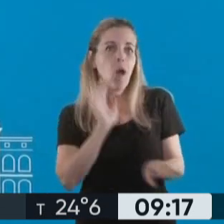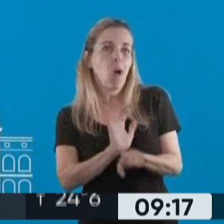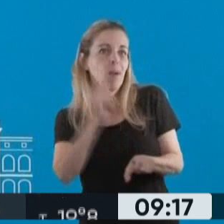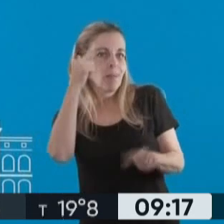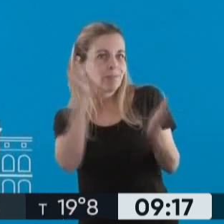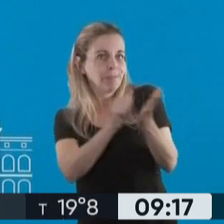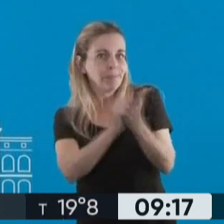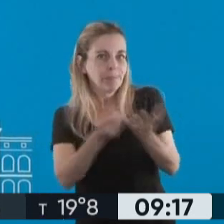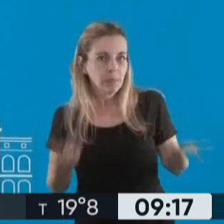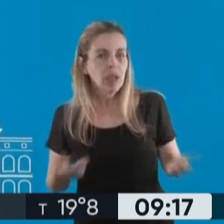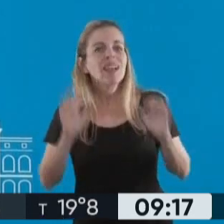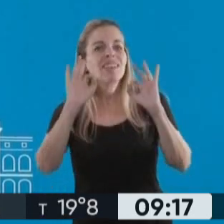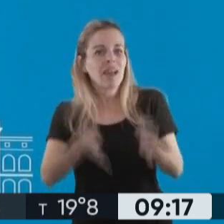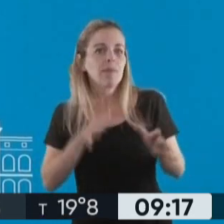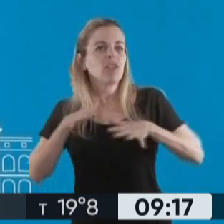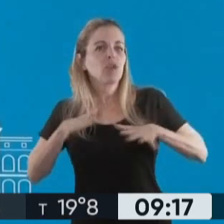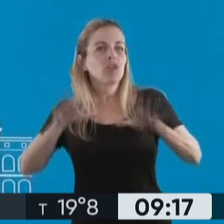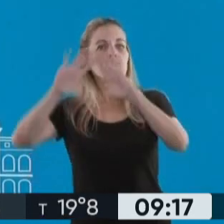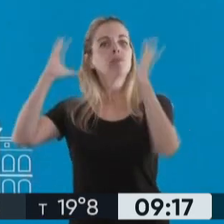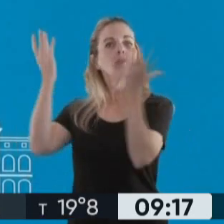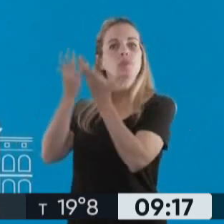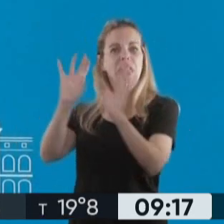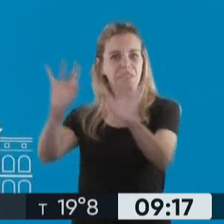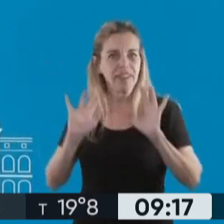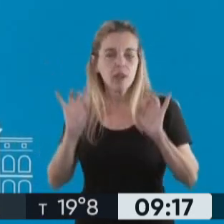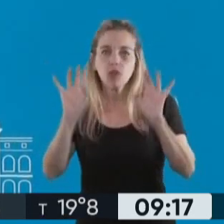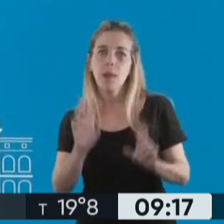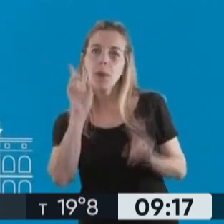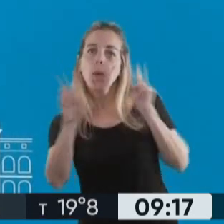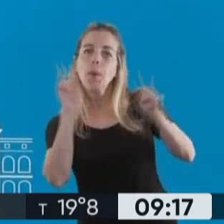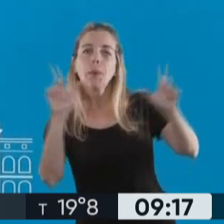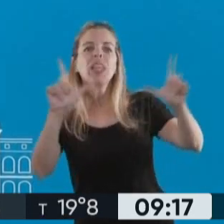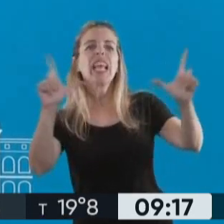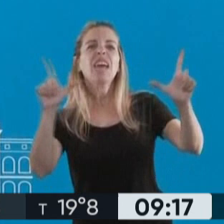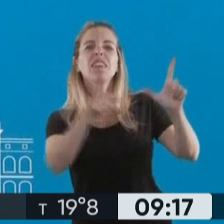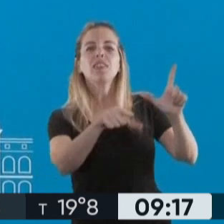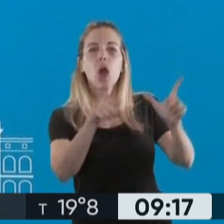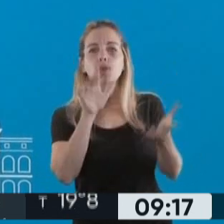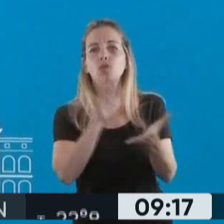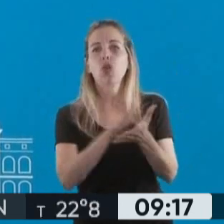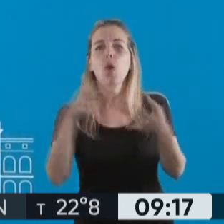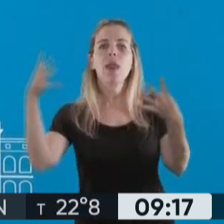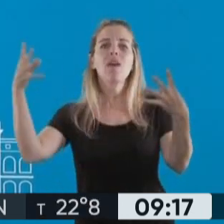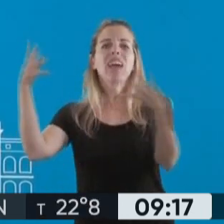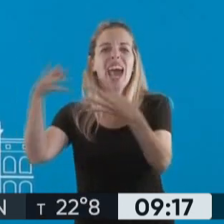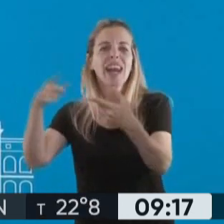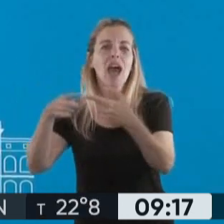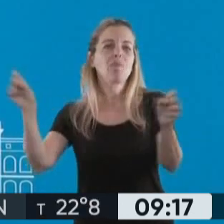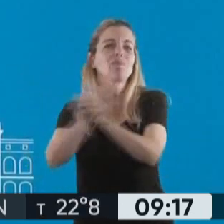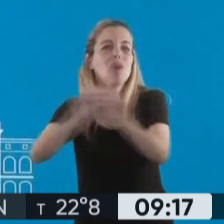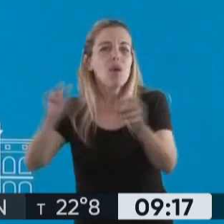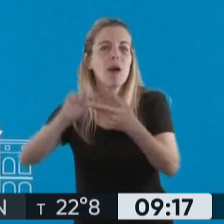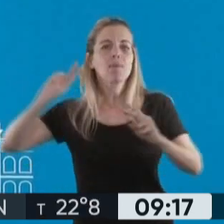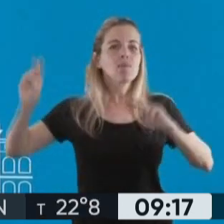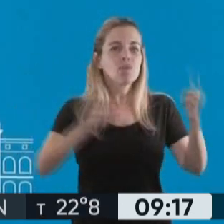situación internacional que no es solamente lo que se ve en la televisión con respecto a la tragedia, las bombas, las muertes, sino que